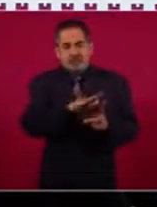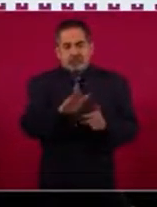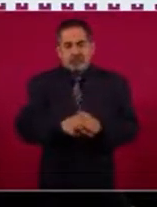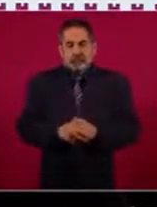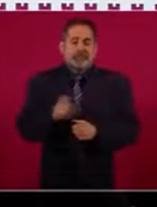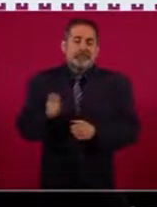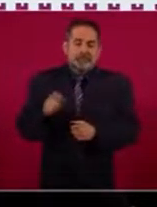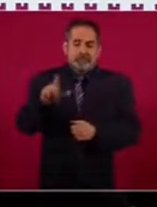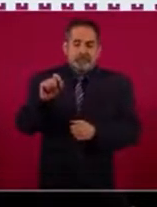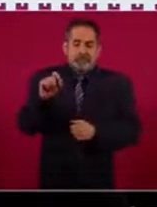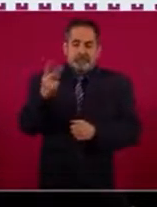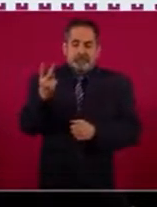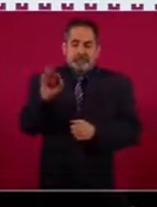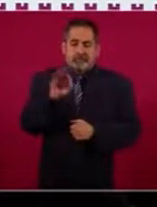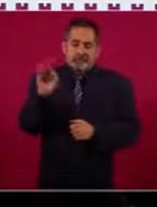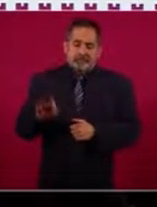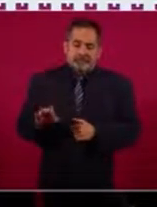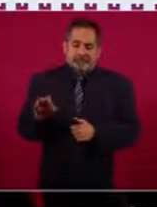22%.